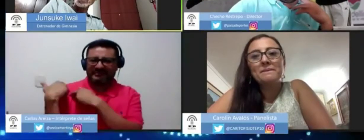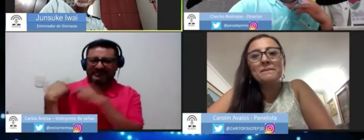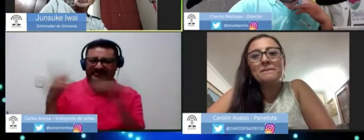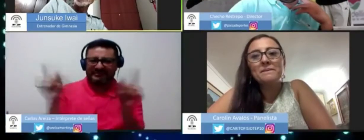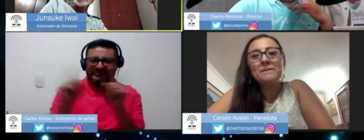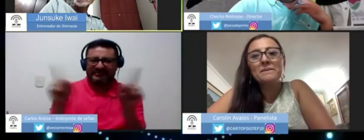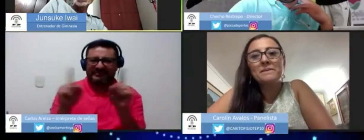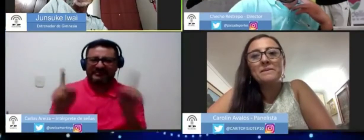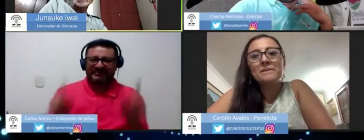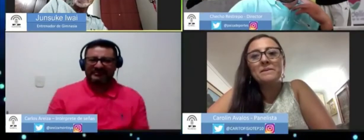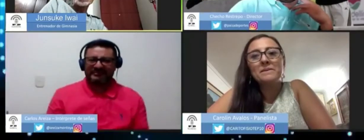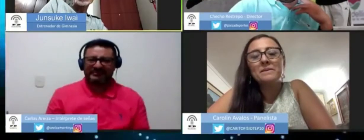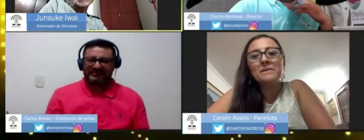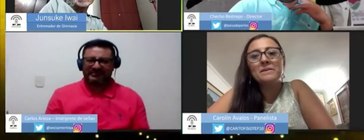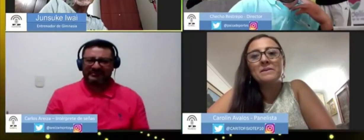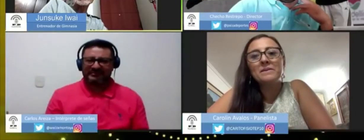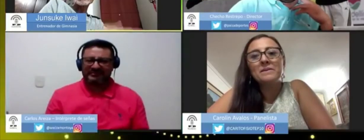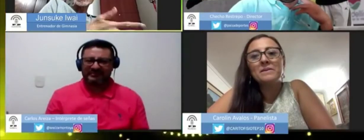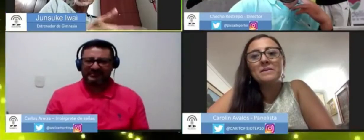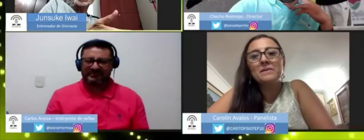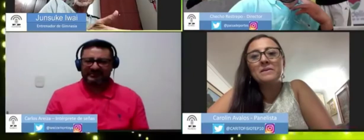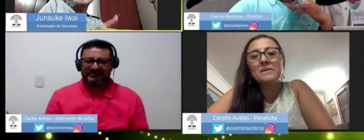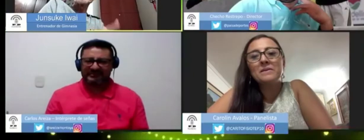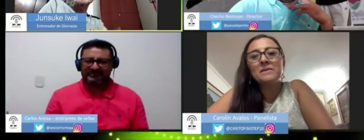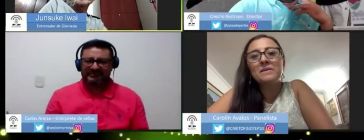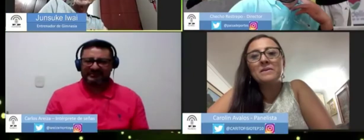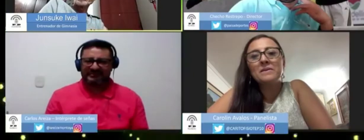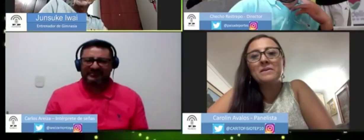sino estoy haciendo, tratar de ayudar